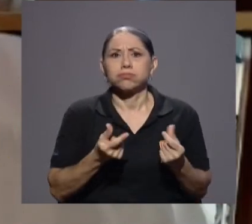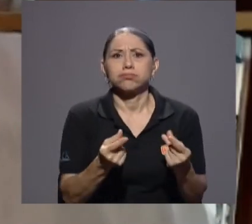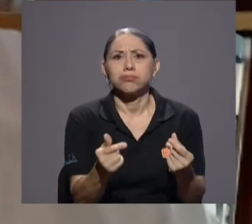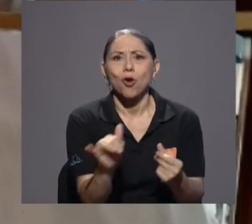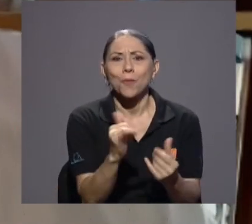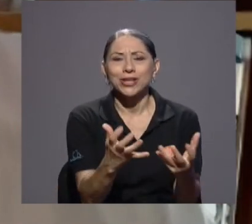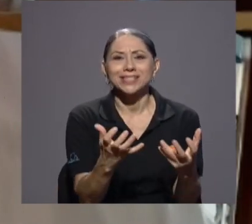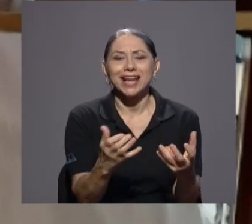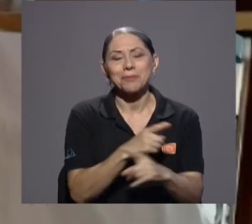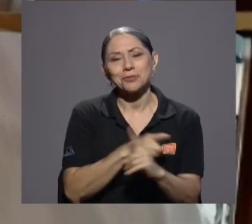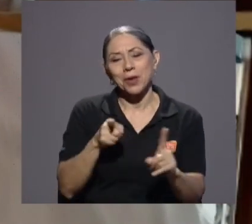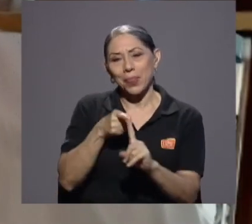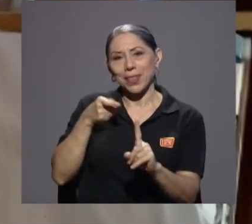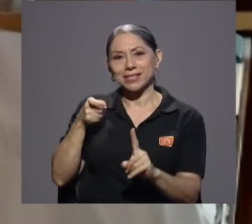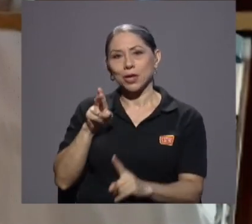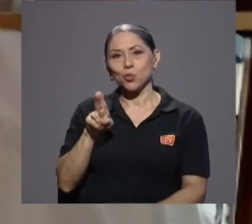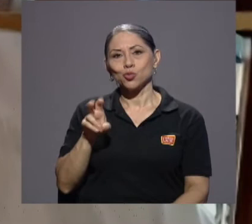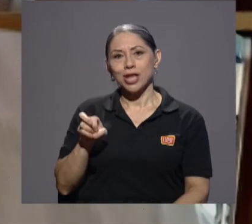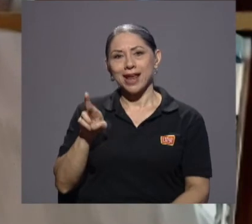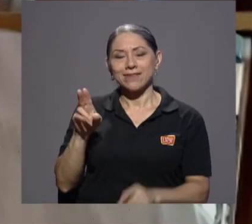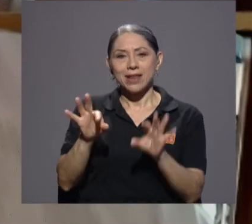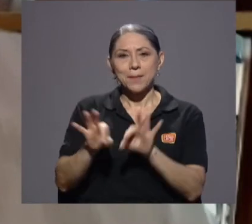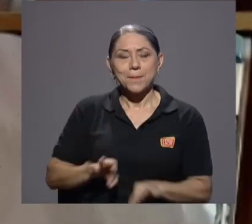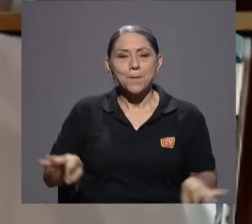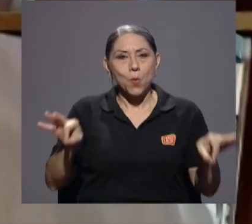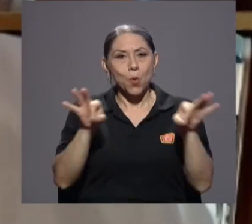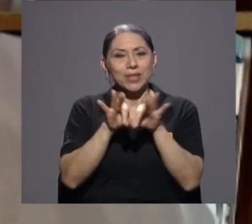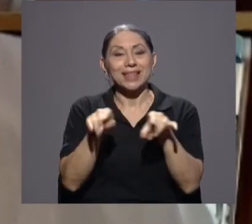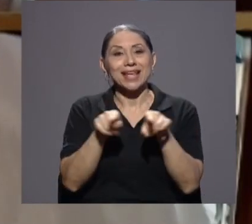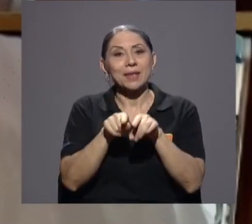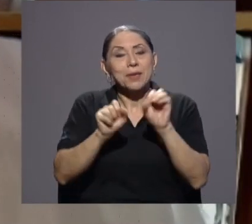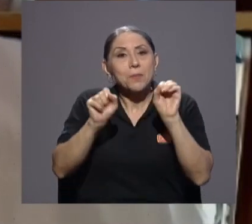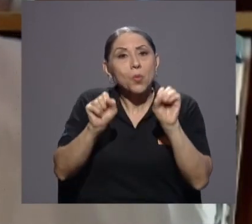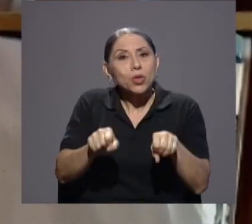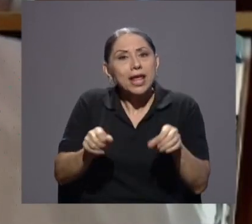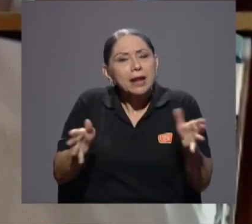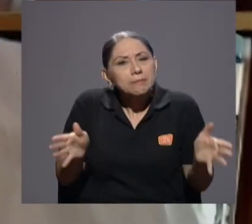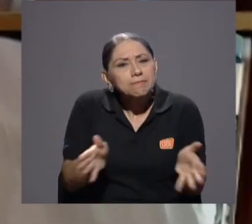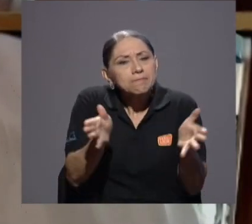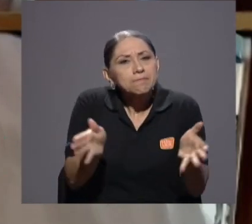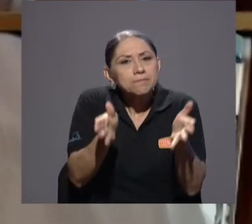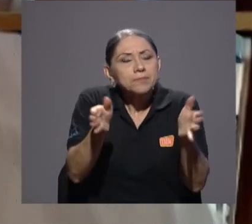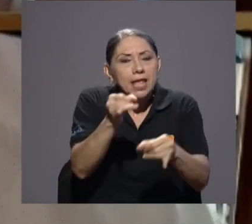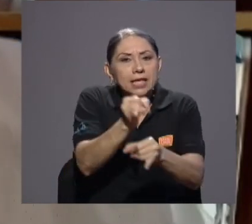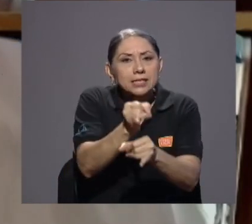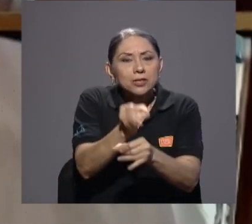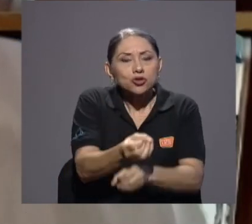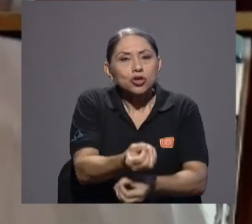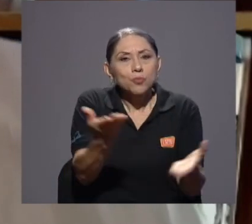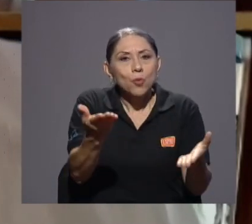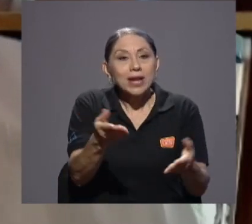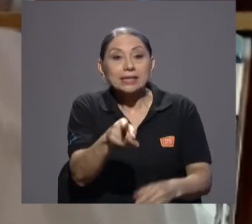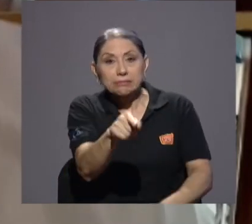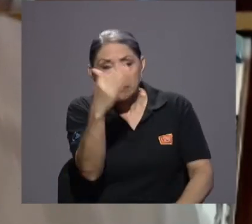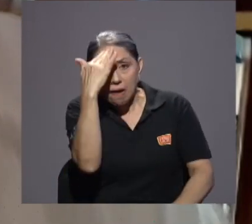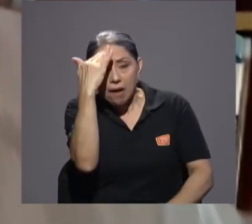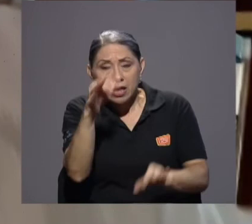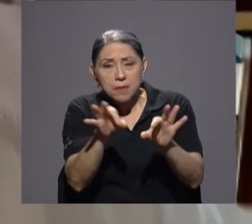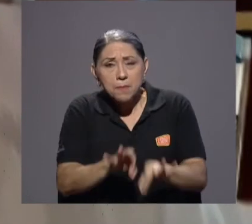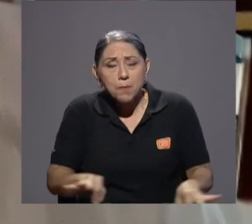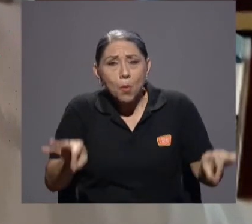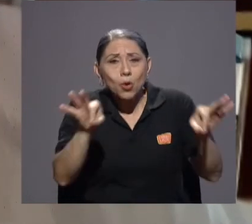y desde la UCR sería importante también que se generara esa instancia hacia las instituciones públicas de la importancia de